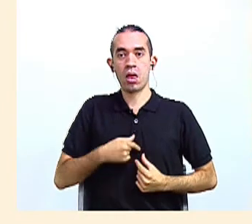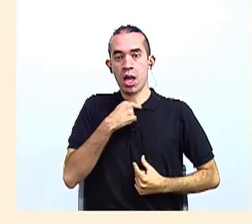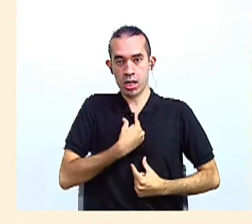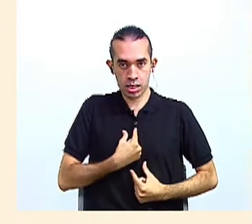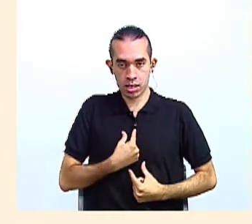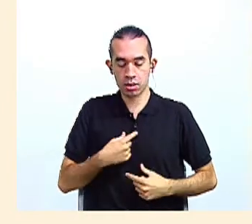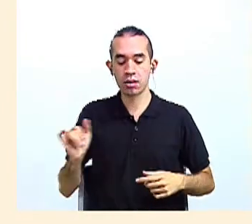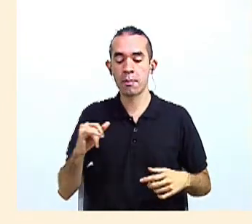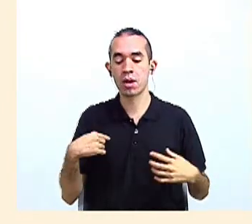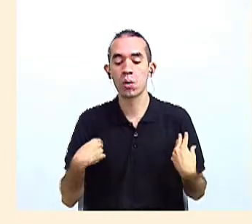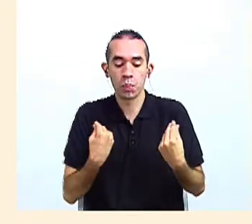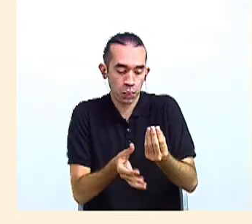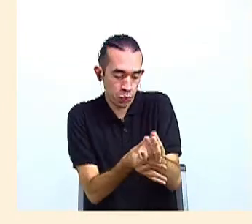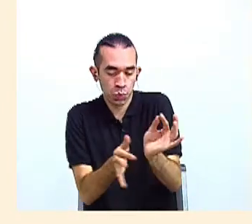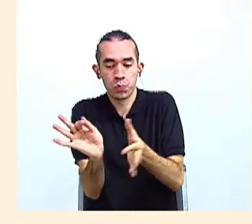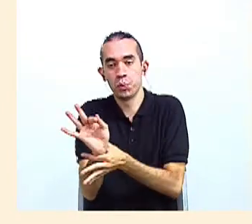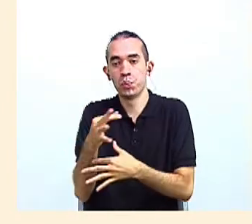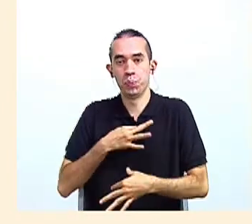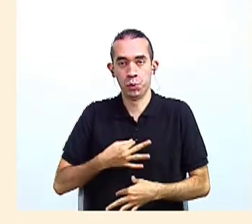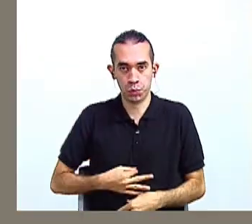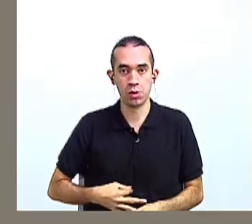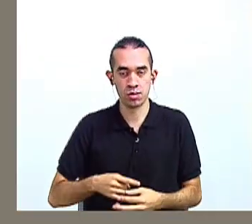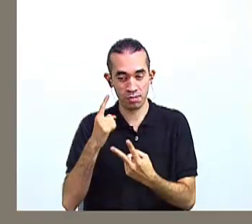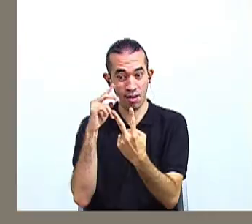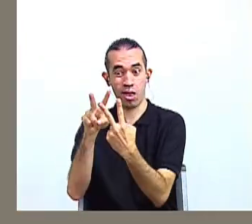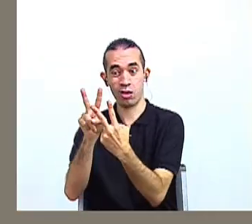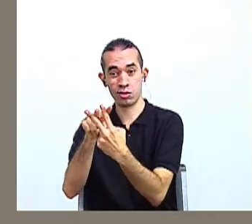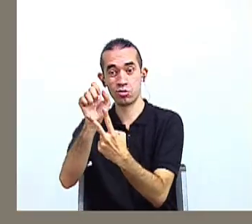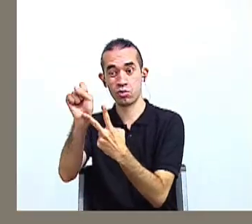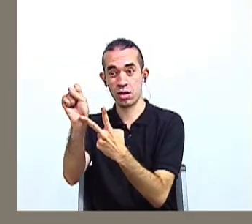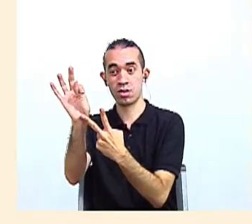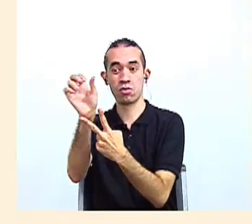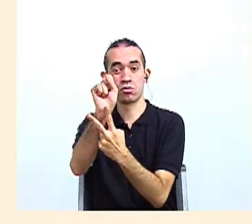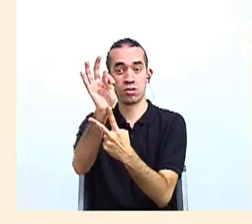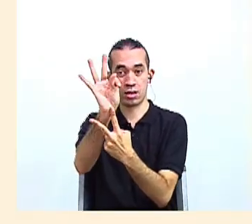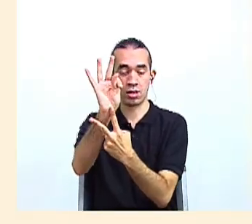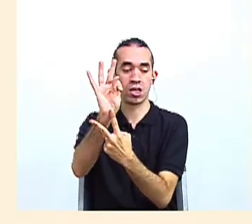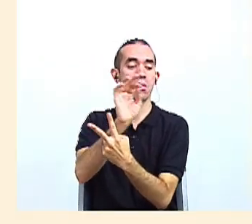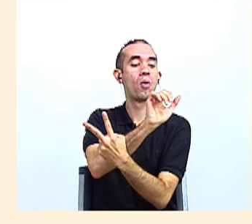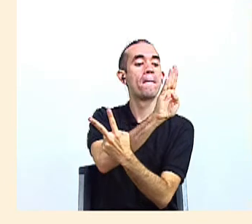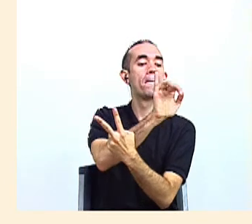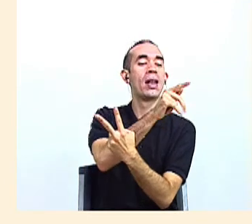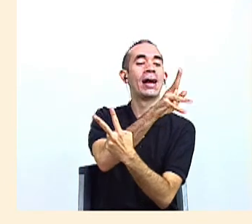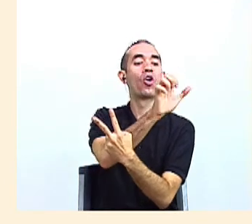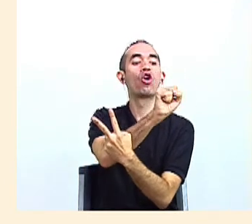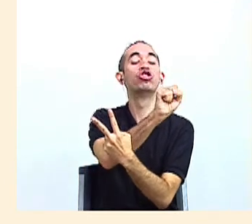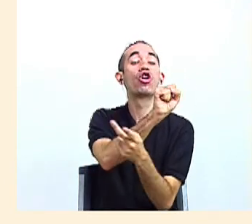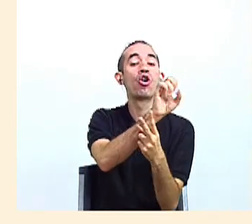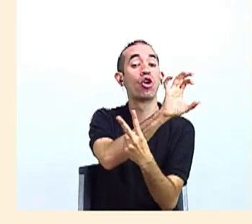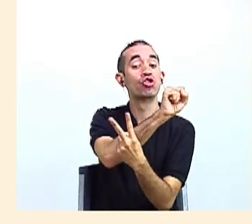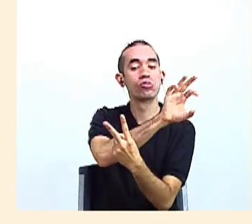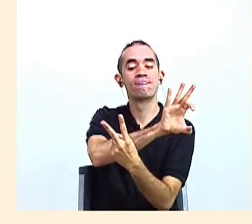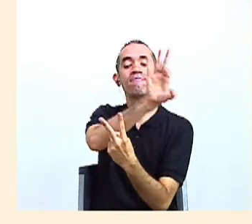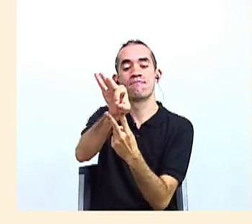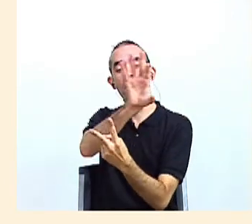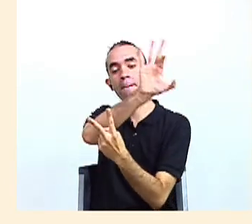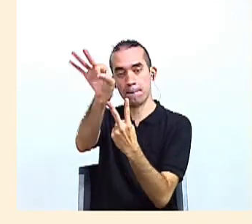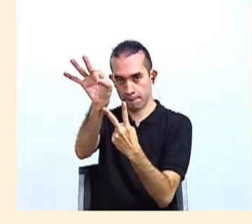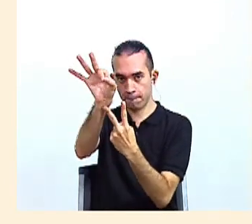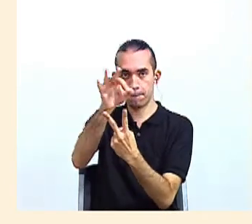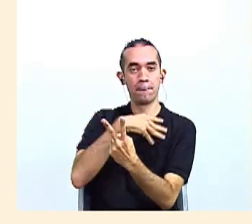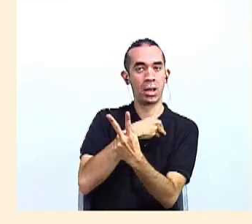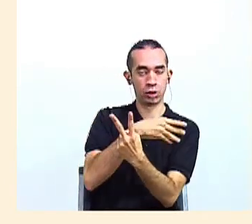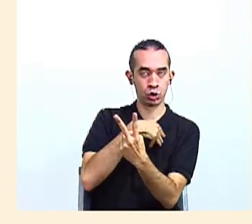y blusa como los elementos del grupo nominal y blancos como el adjetivo modificador. Como vemos, traje y blusa